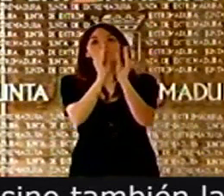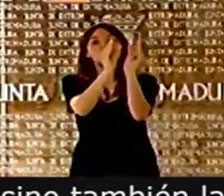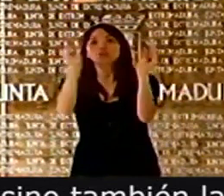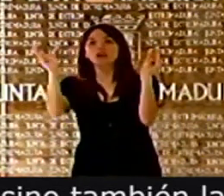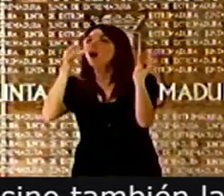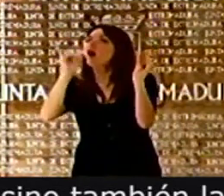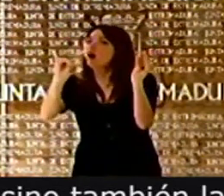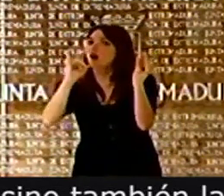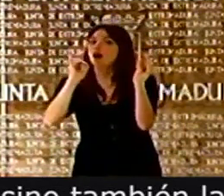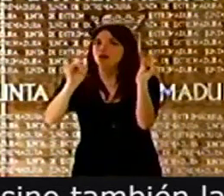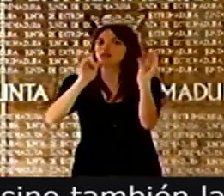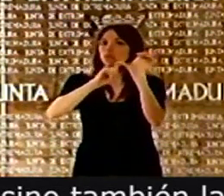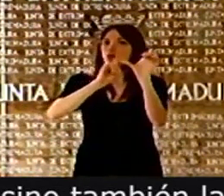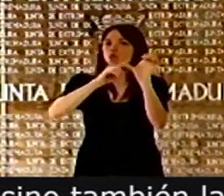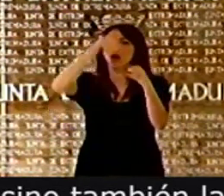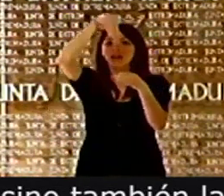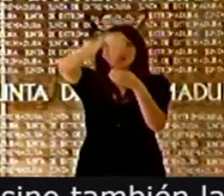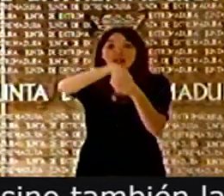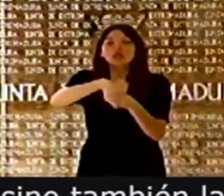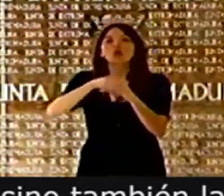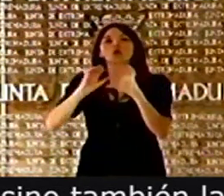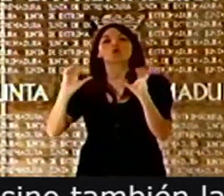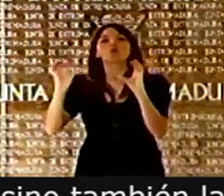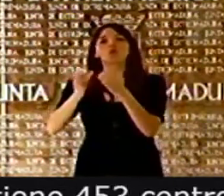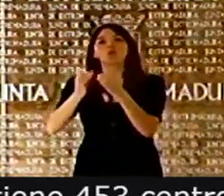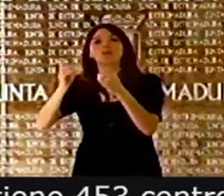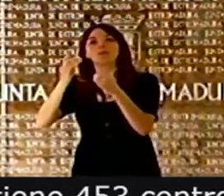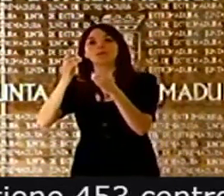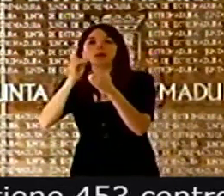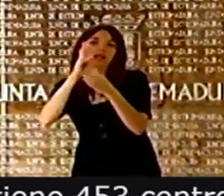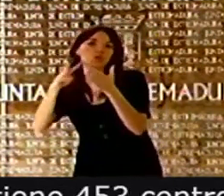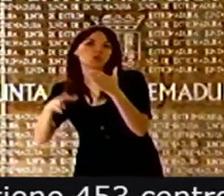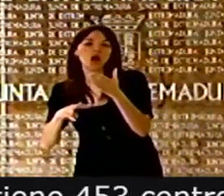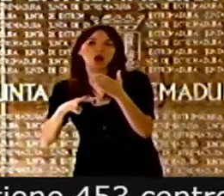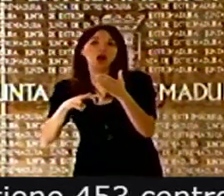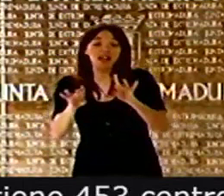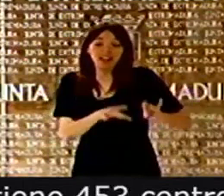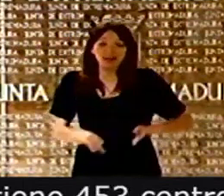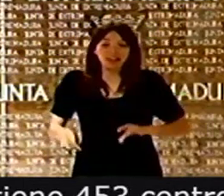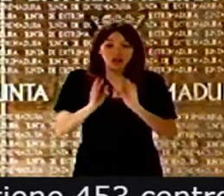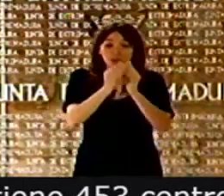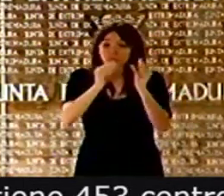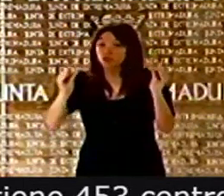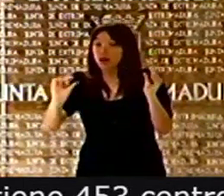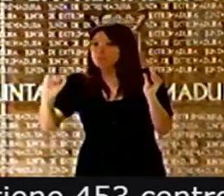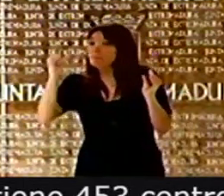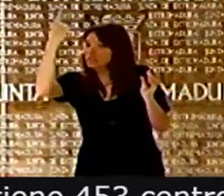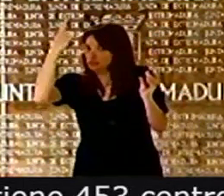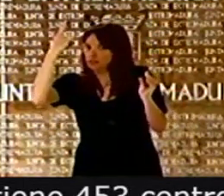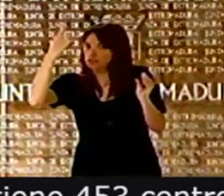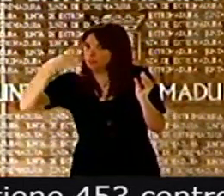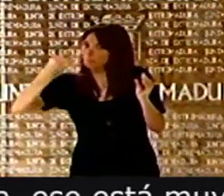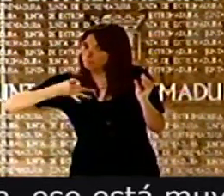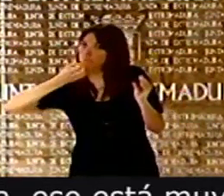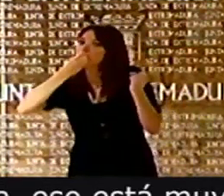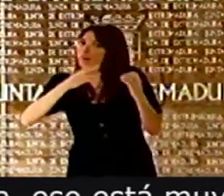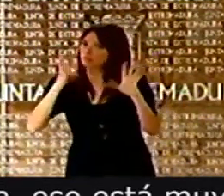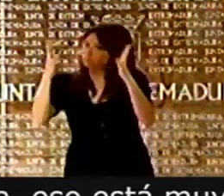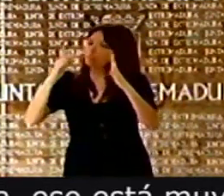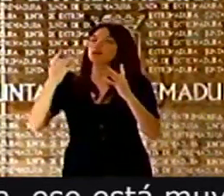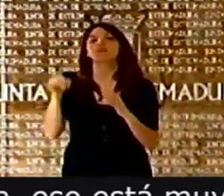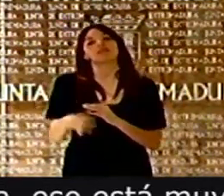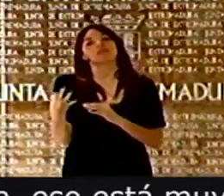están las bibliotecas y los centros municipales de lectura, y que somos la región con más bibliotecas de este país, eso está muy bien, pero ahora lo tenemos que mejorar y lo tenemos